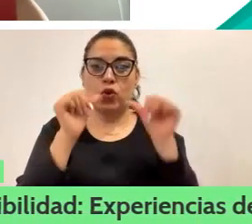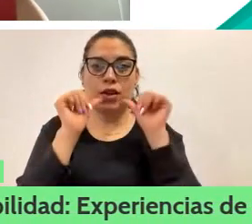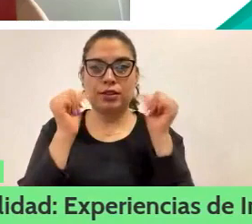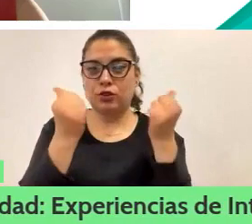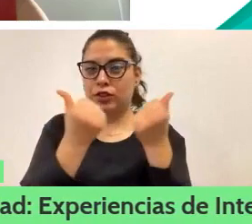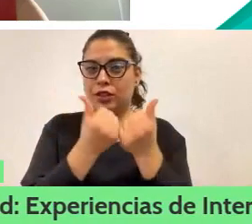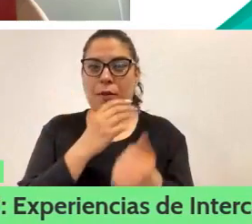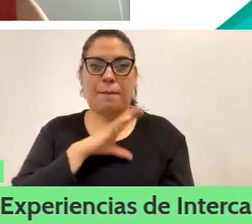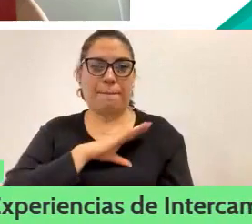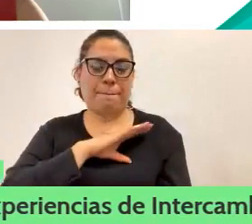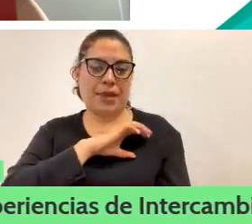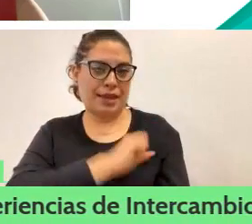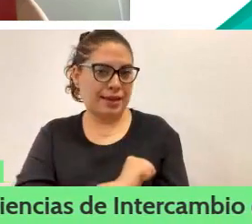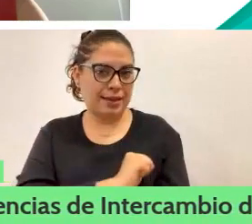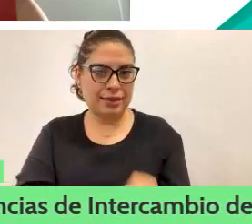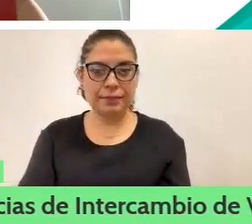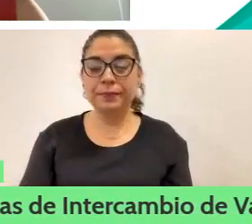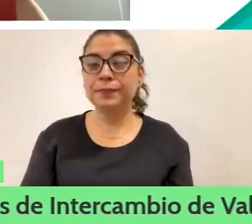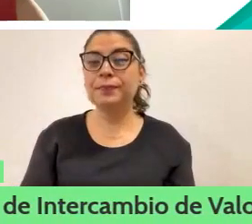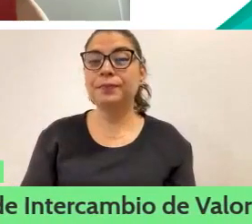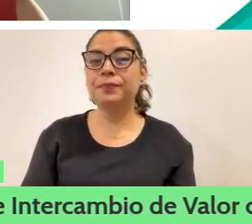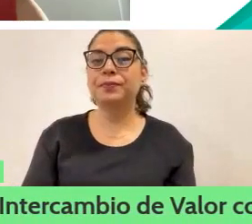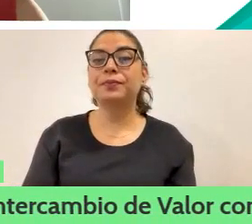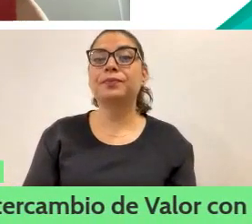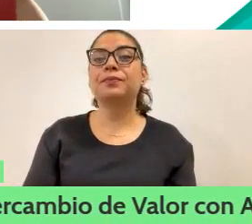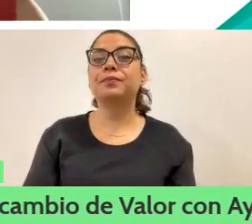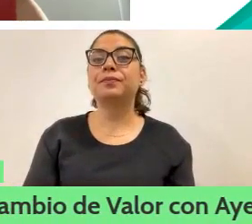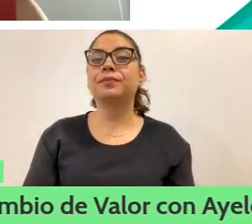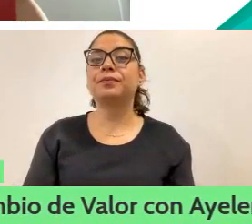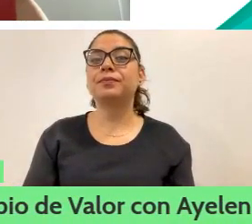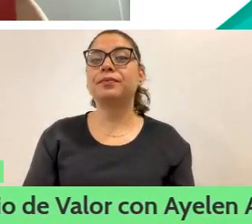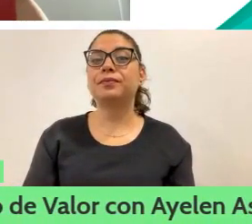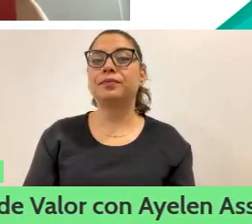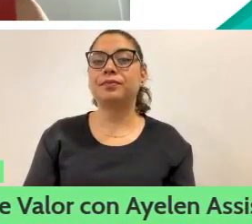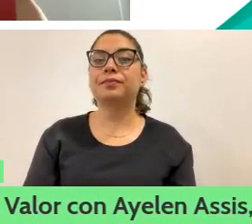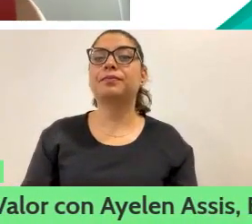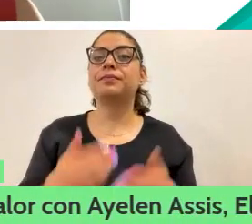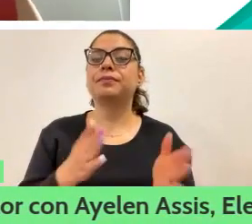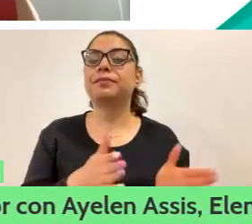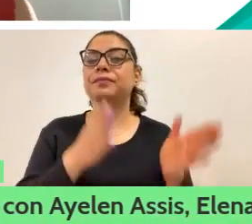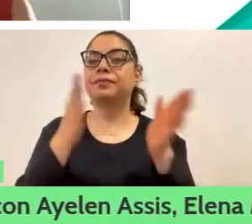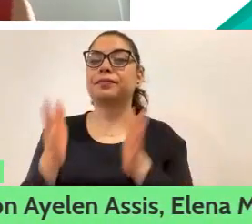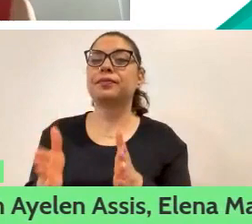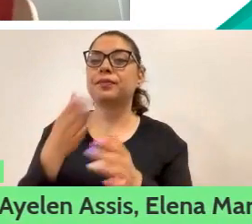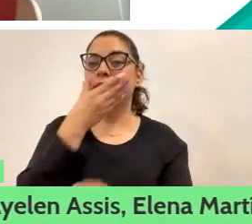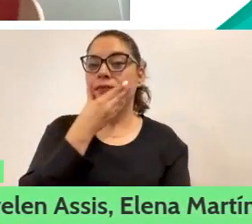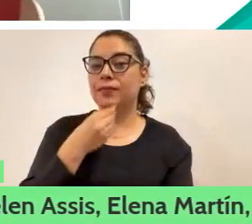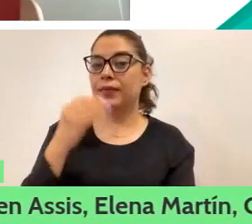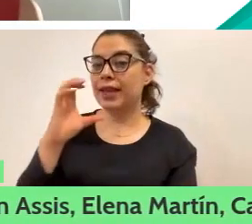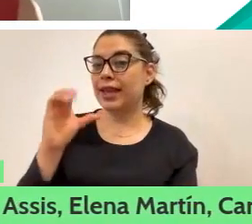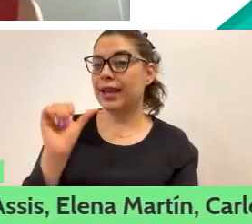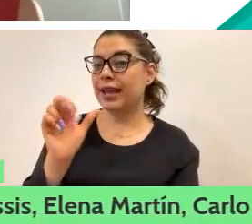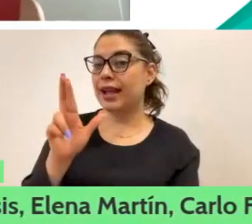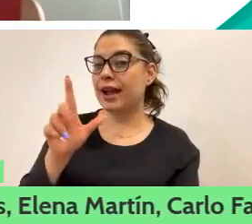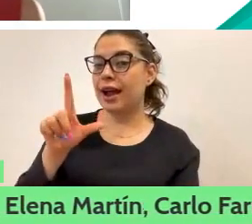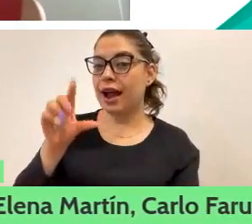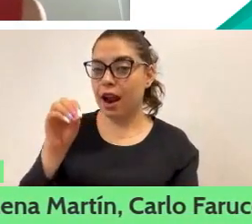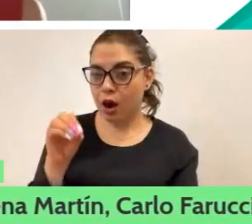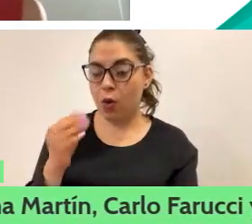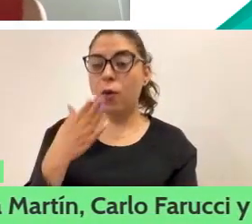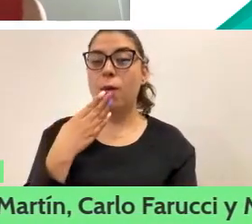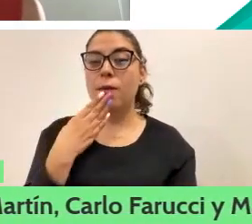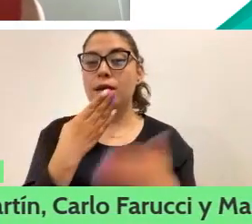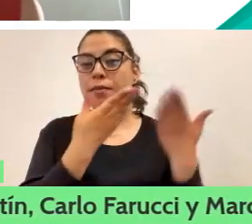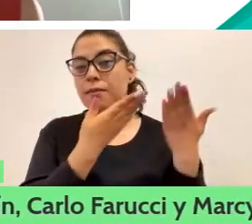pronto. Bueno, y ahora tenemos a Carlos. Carlos, bienvenido. Carlos Farucci, que